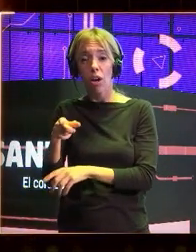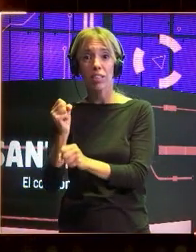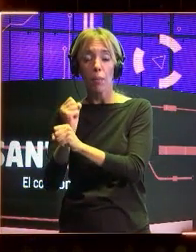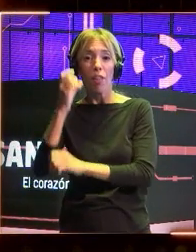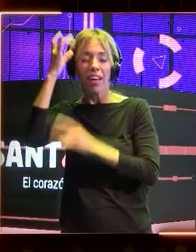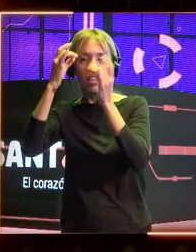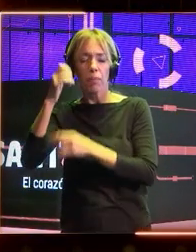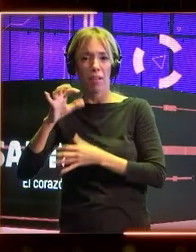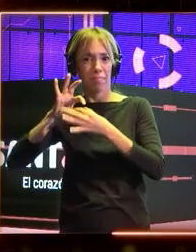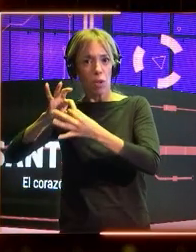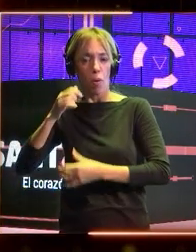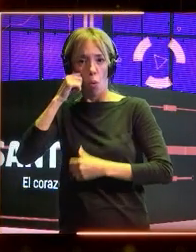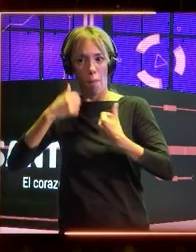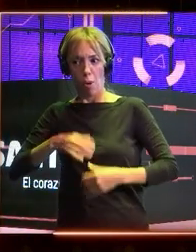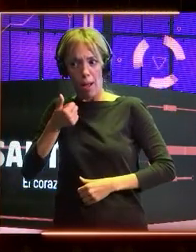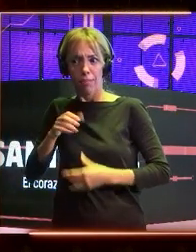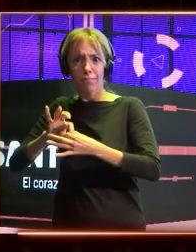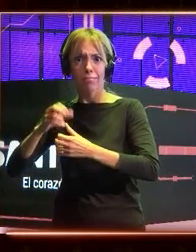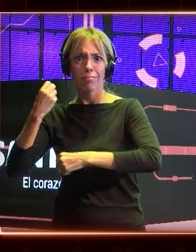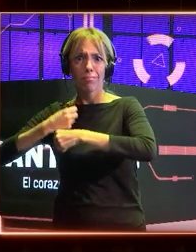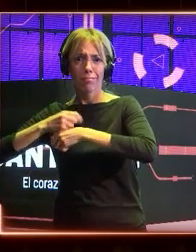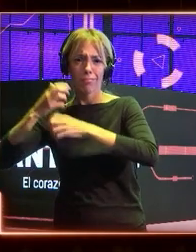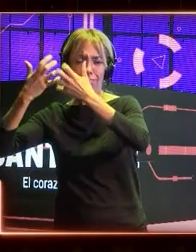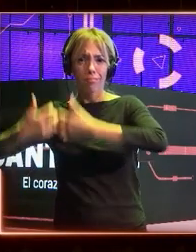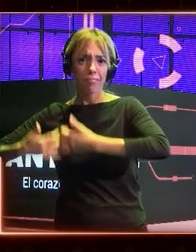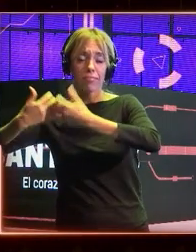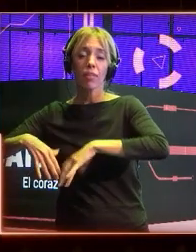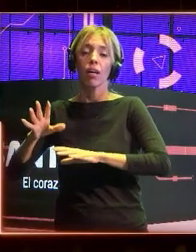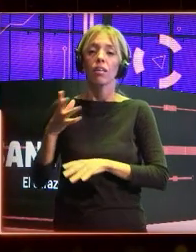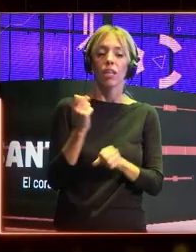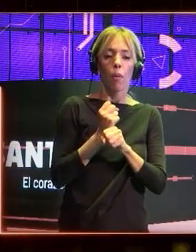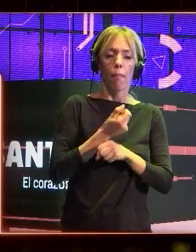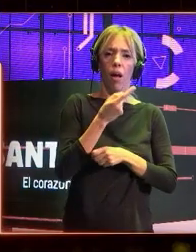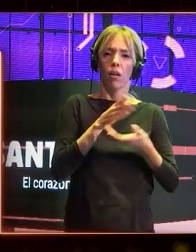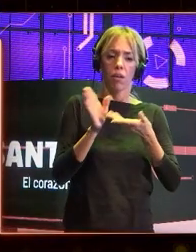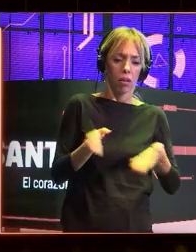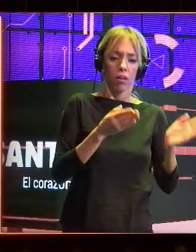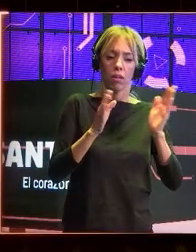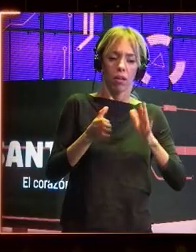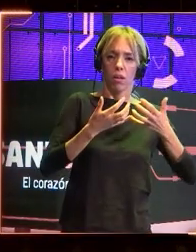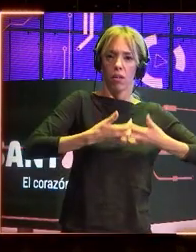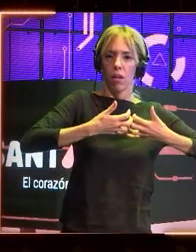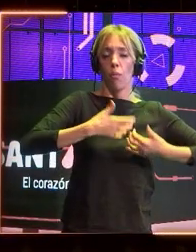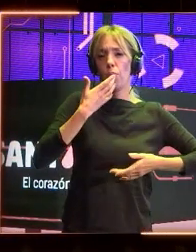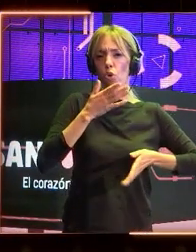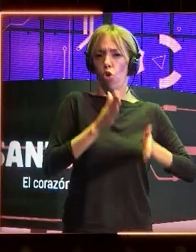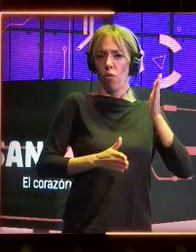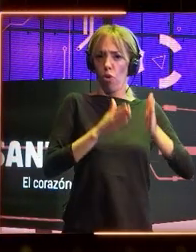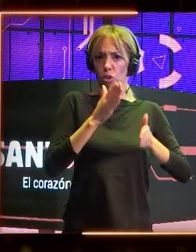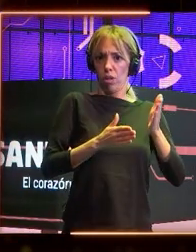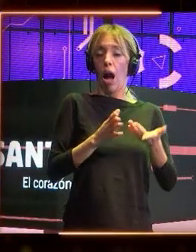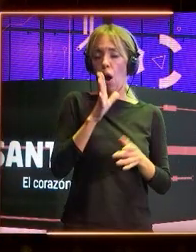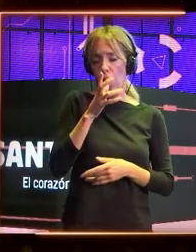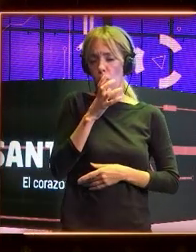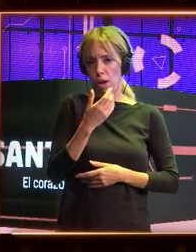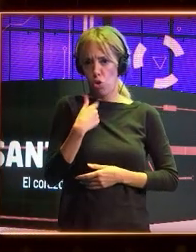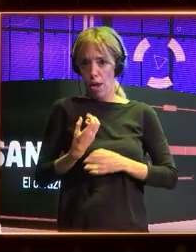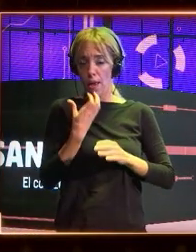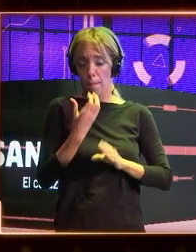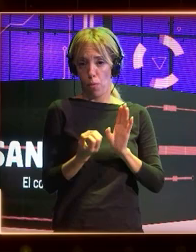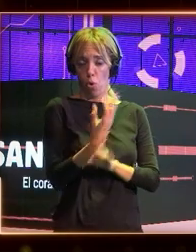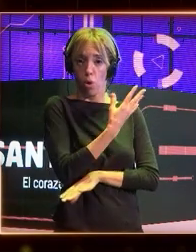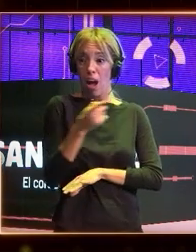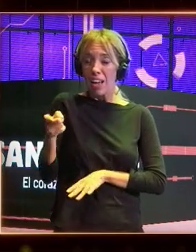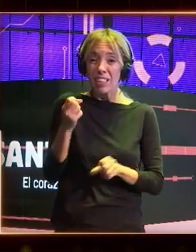trabajos creativos luego los intelectuales y los trabajos más rutinarios los más mecanizables por ejemplo la robótica Aunque ahora vamos a ver un ejemplo